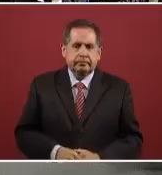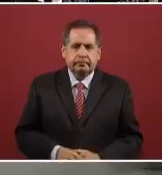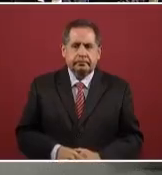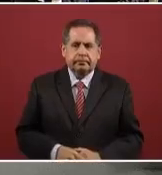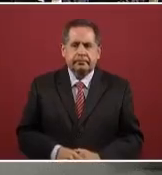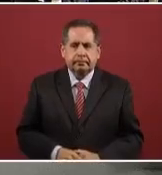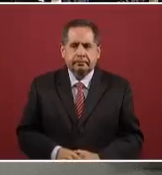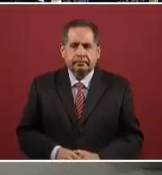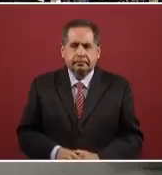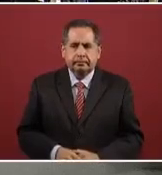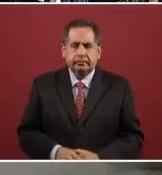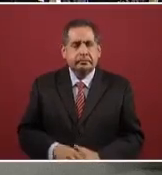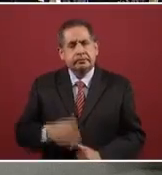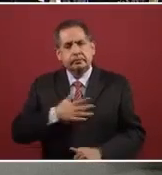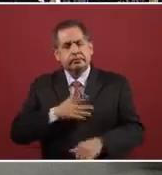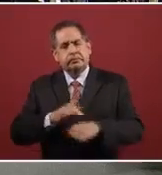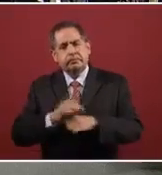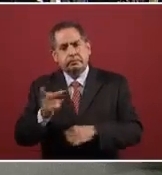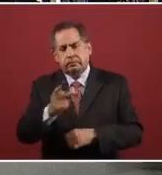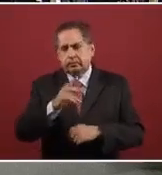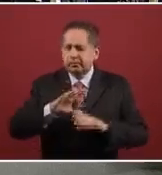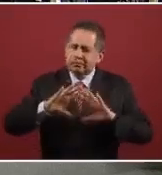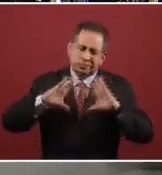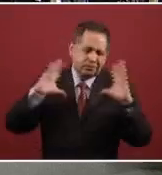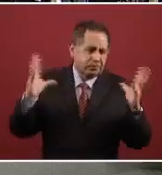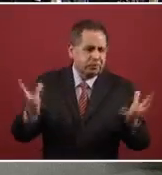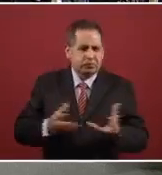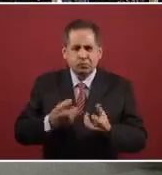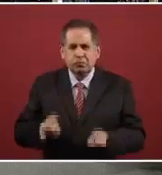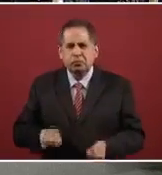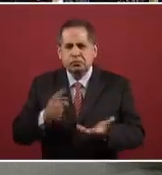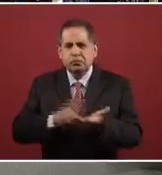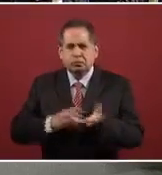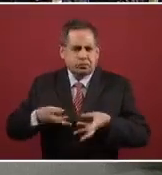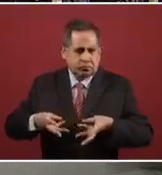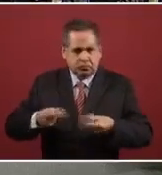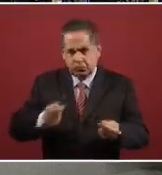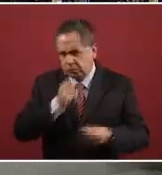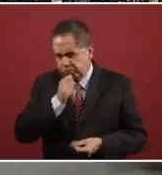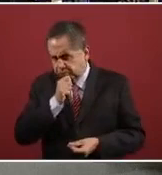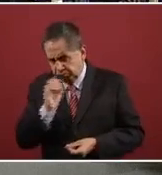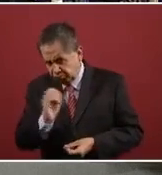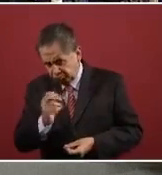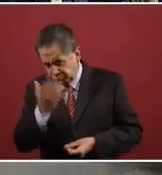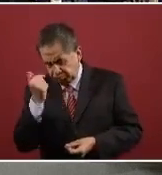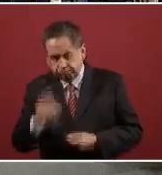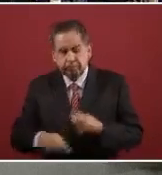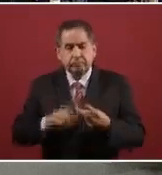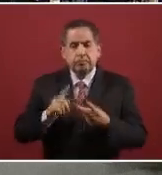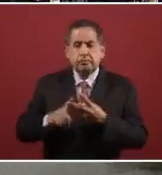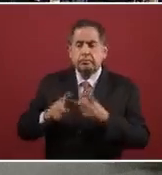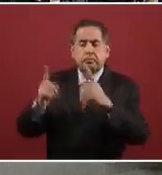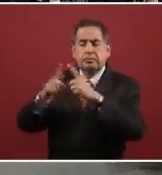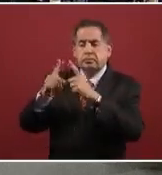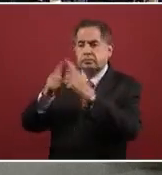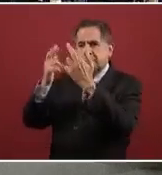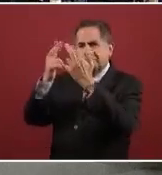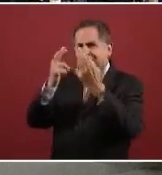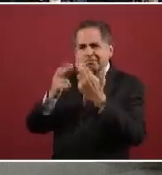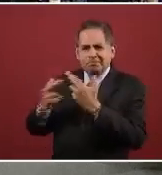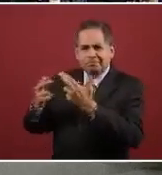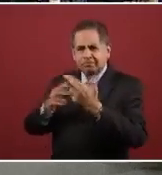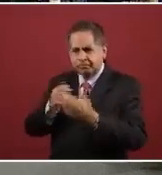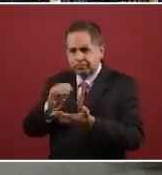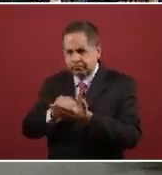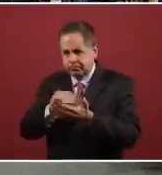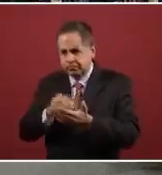No lo tiene usted. Buenos días. El costo total del evento no lo tienen. Y el respecto al daño a Catedral también quedó pendiente. Y